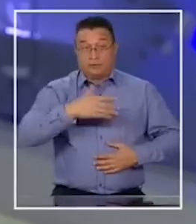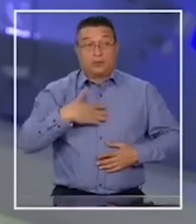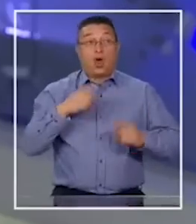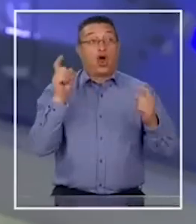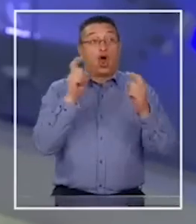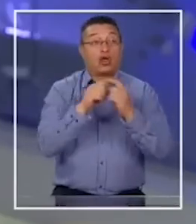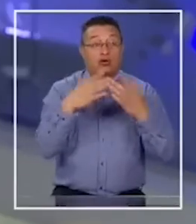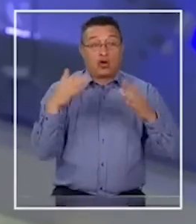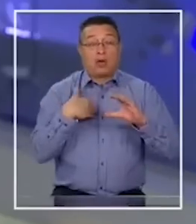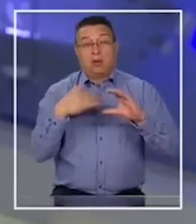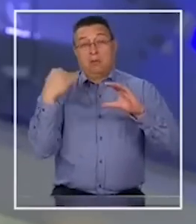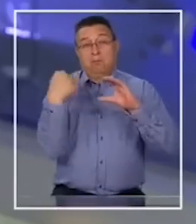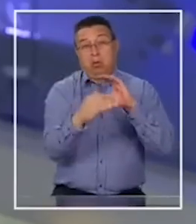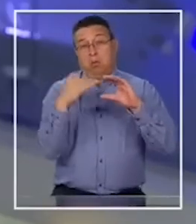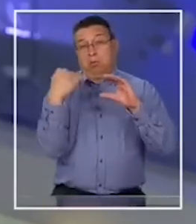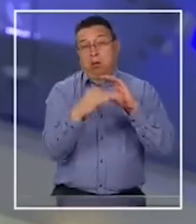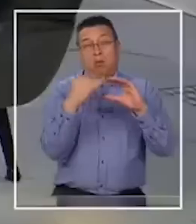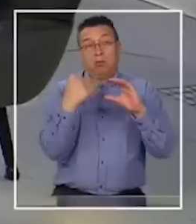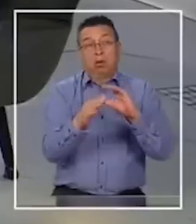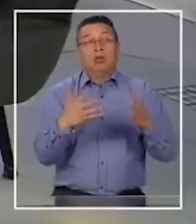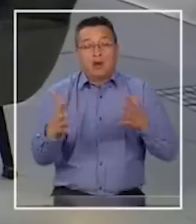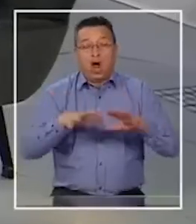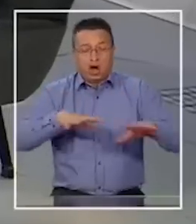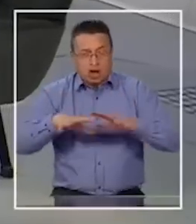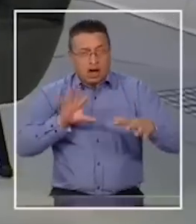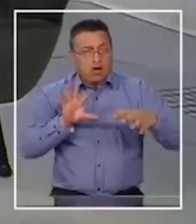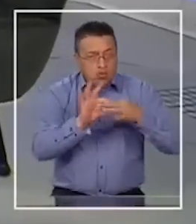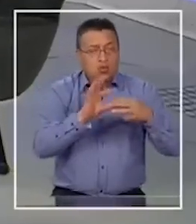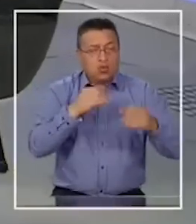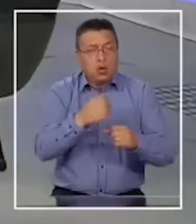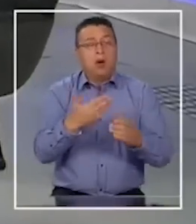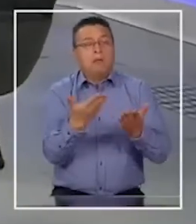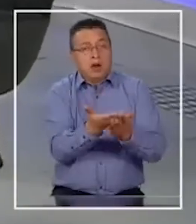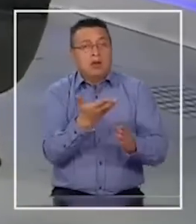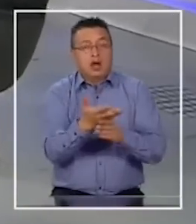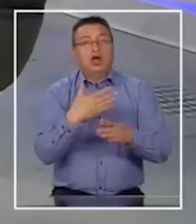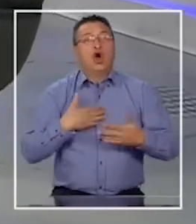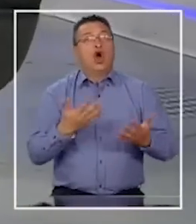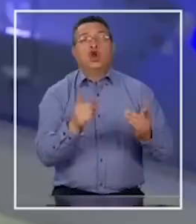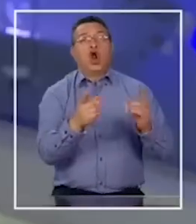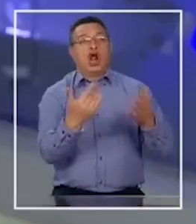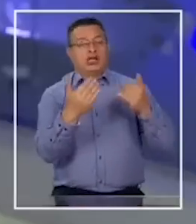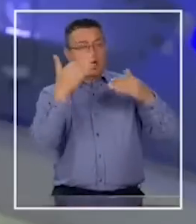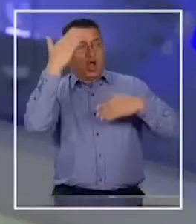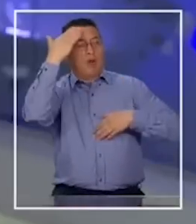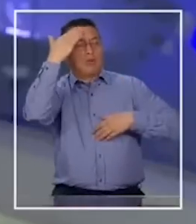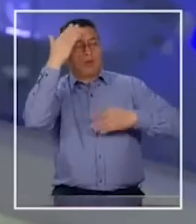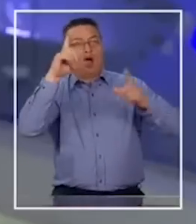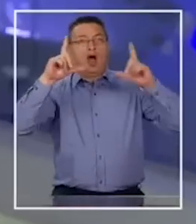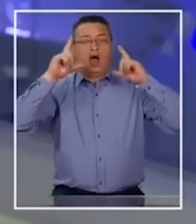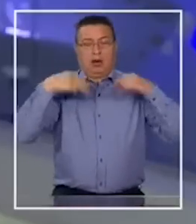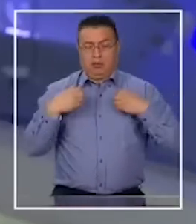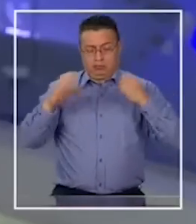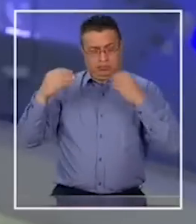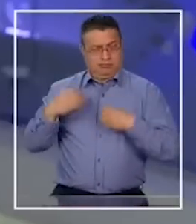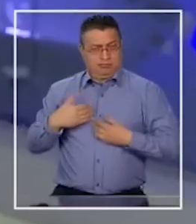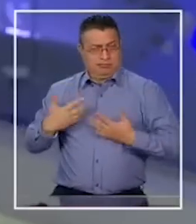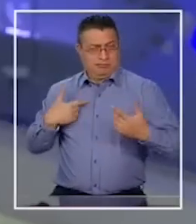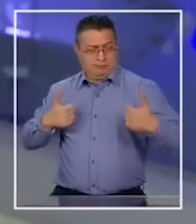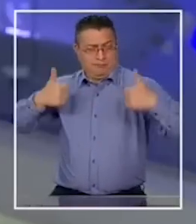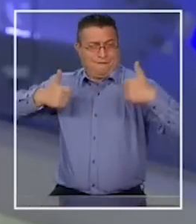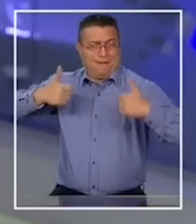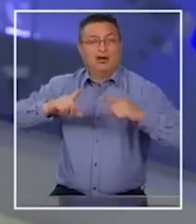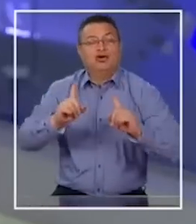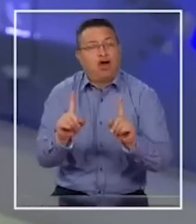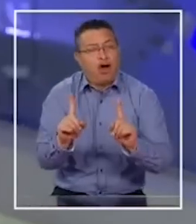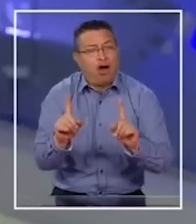le he mandado un mensaje mil veces presidenta hagamos cosas en conjunto Yo no necesito su popularidad para para tener éxito yo es porque creo